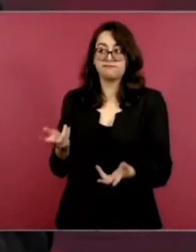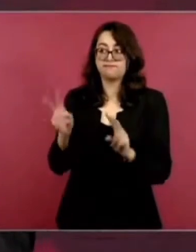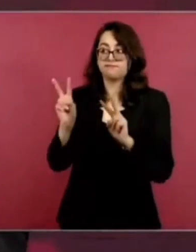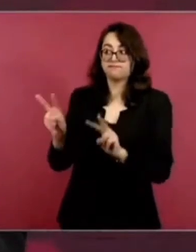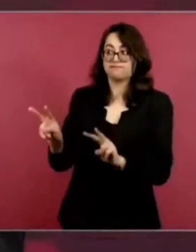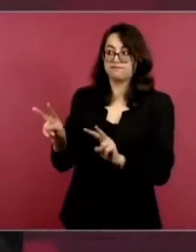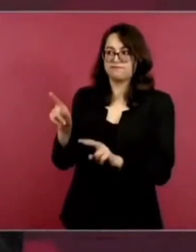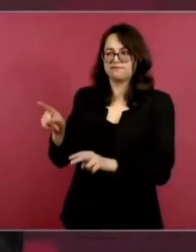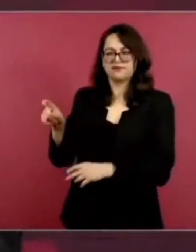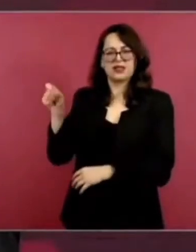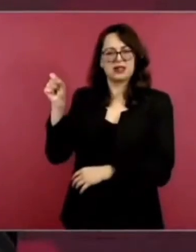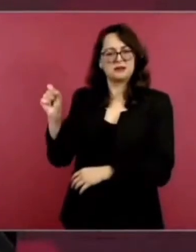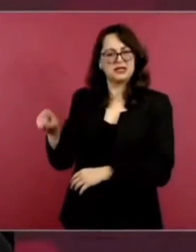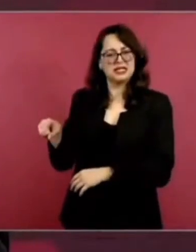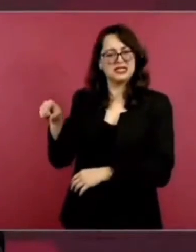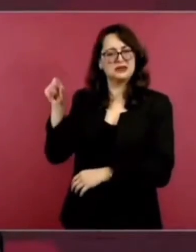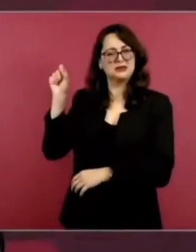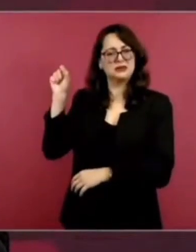mucho tiempo, ¿no?,